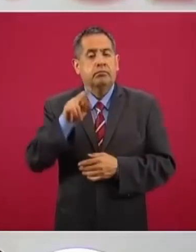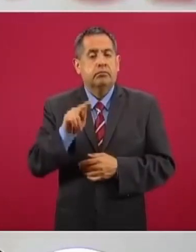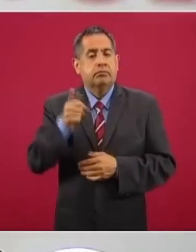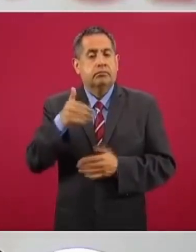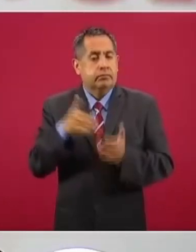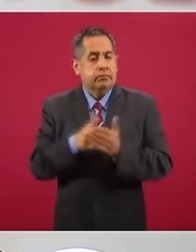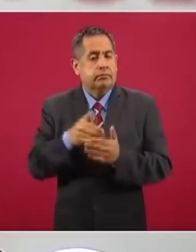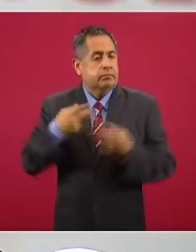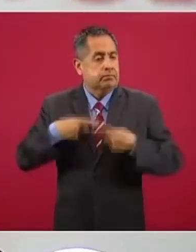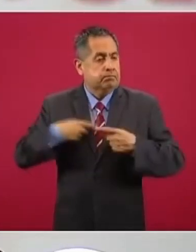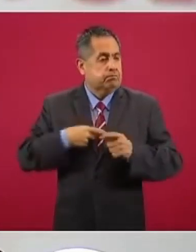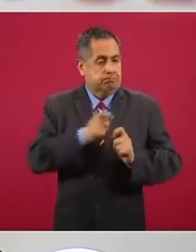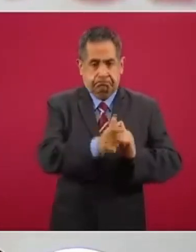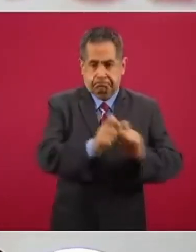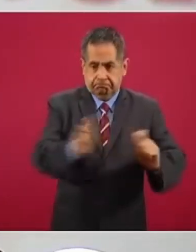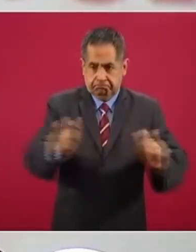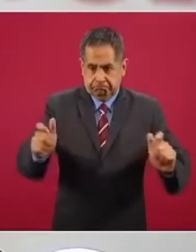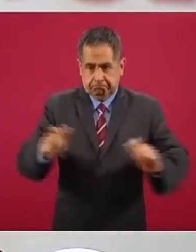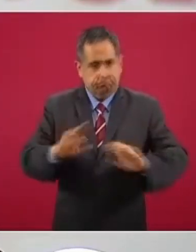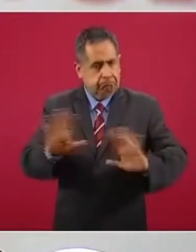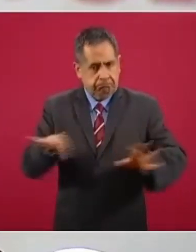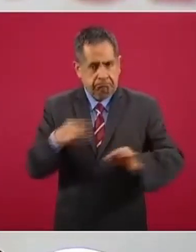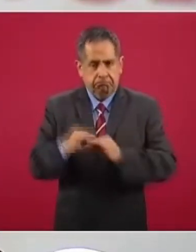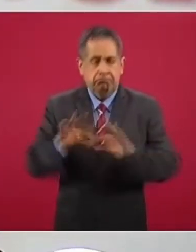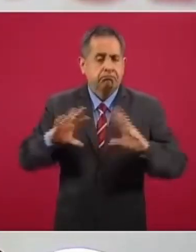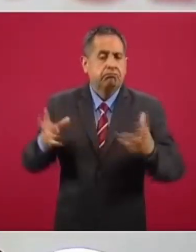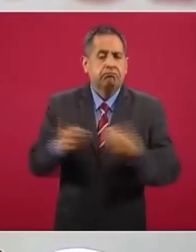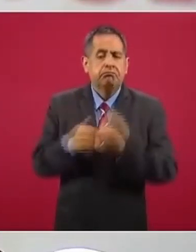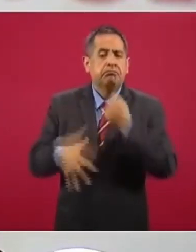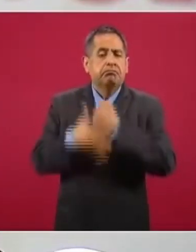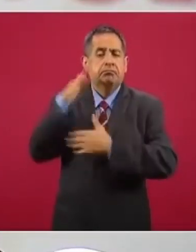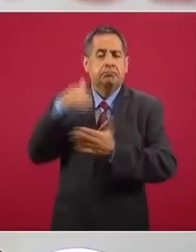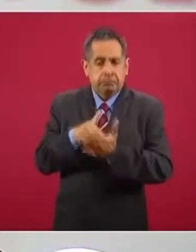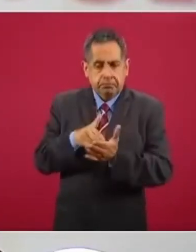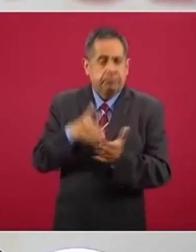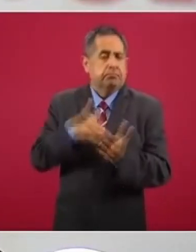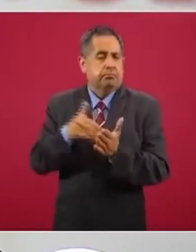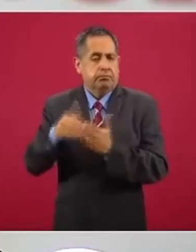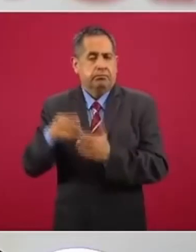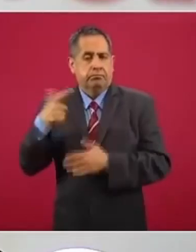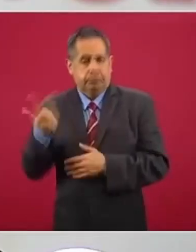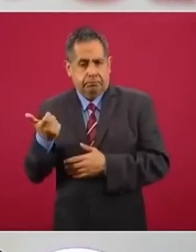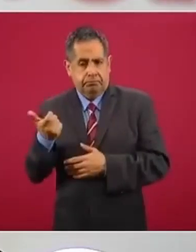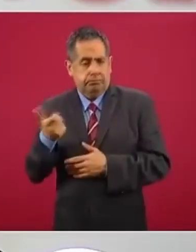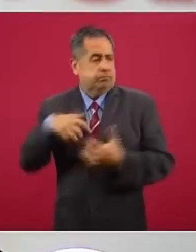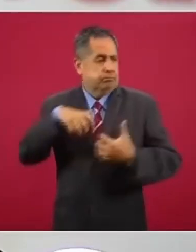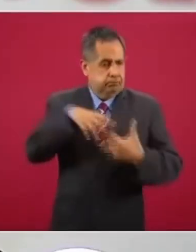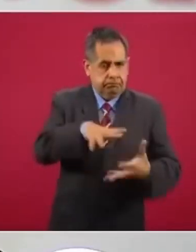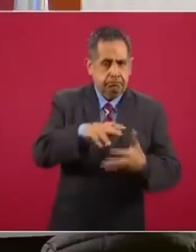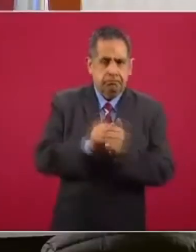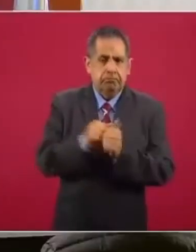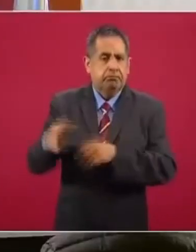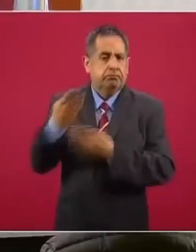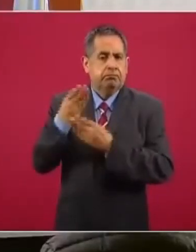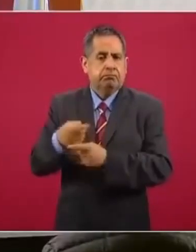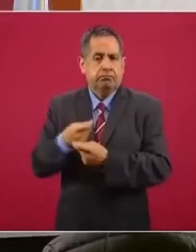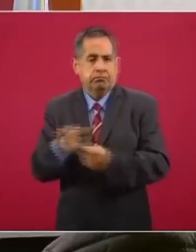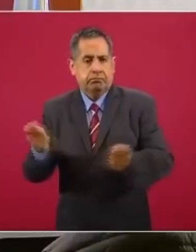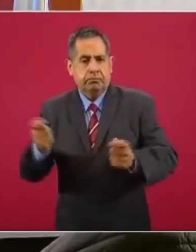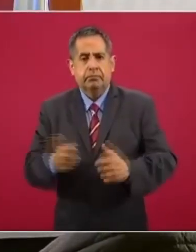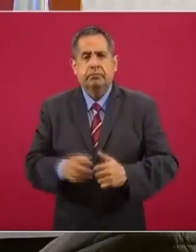5.186.000 derechohabientes, que significan 15.000 millones de pesos a través de la dispersión bancaria.